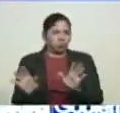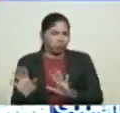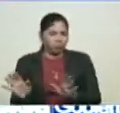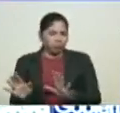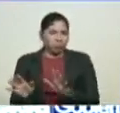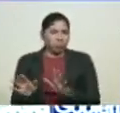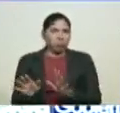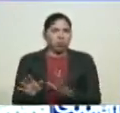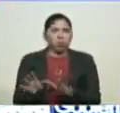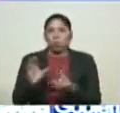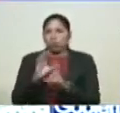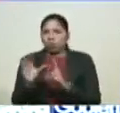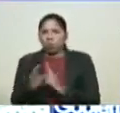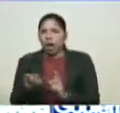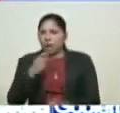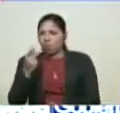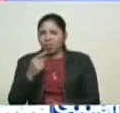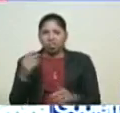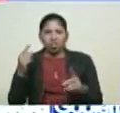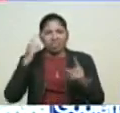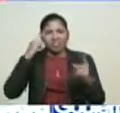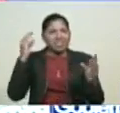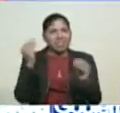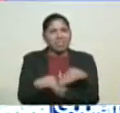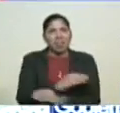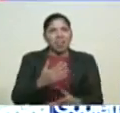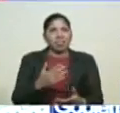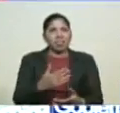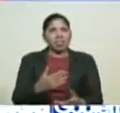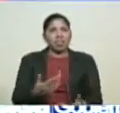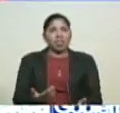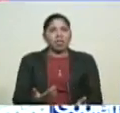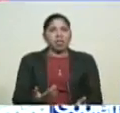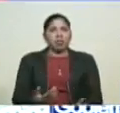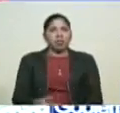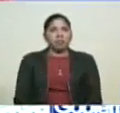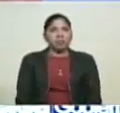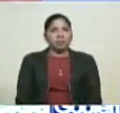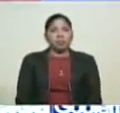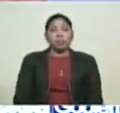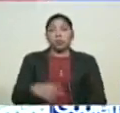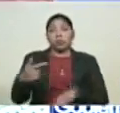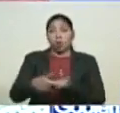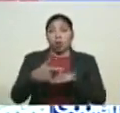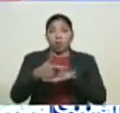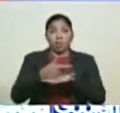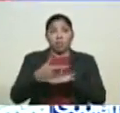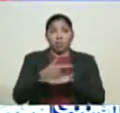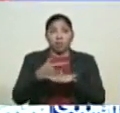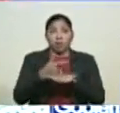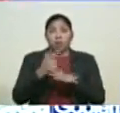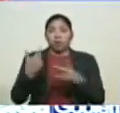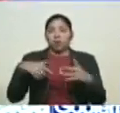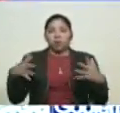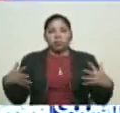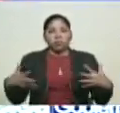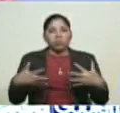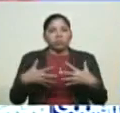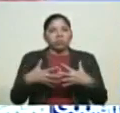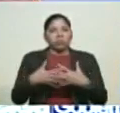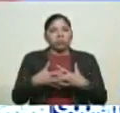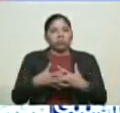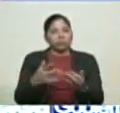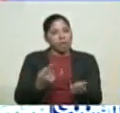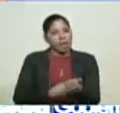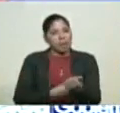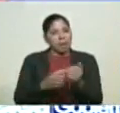político, cultural, social, económico. Un gobierno de reconciliación nacional,